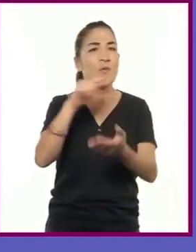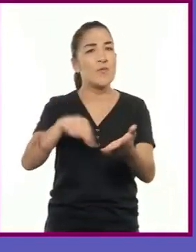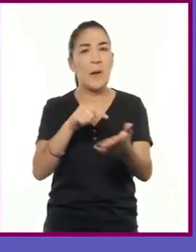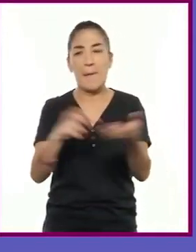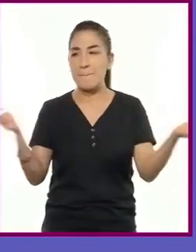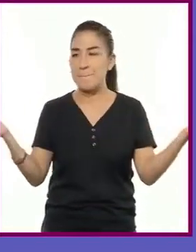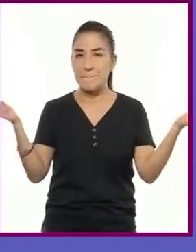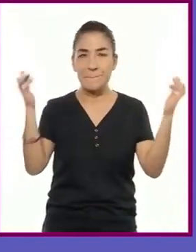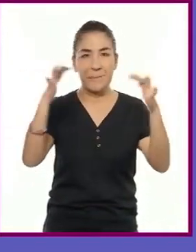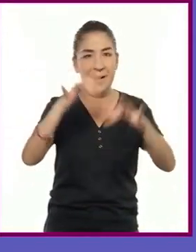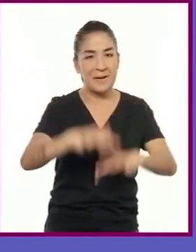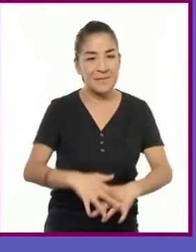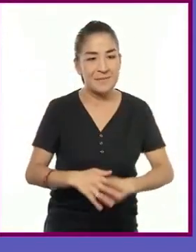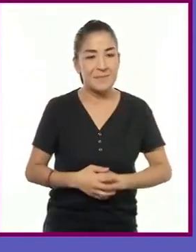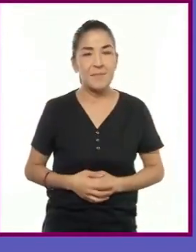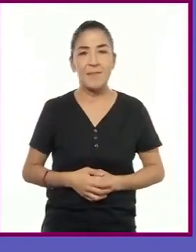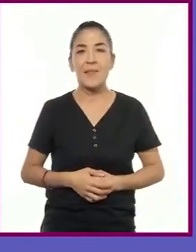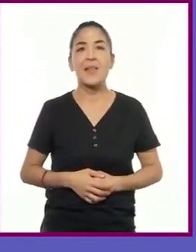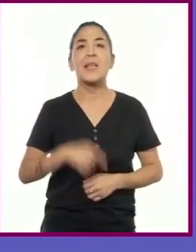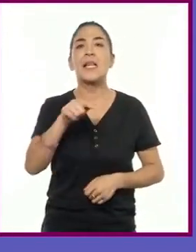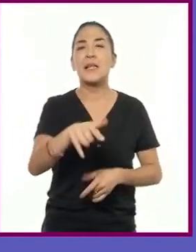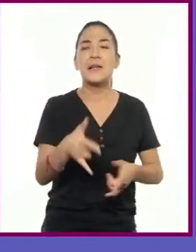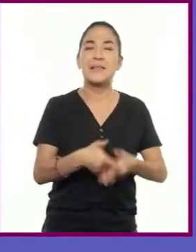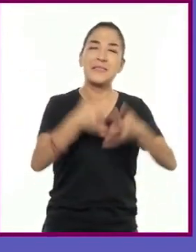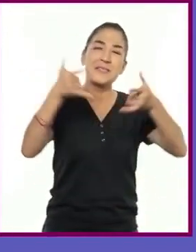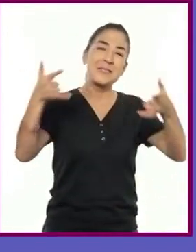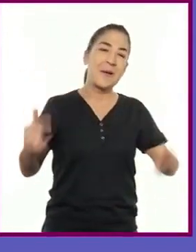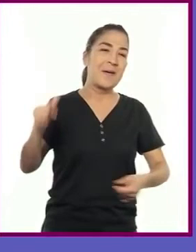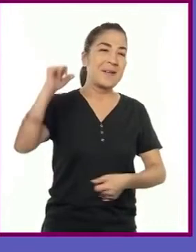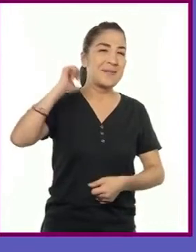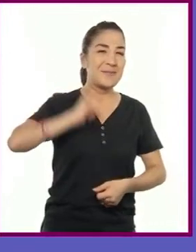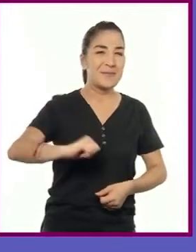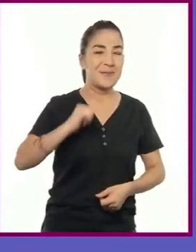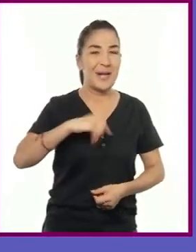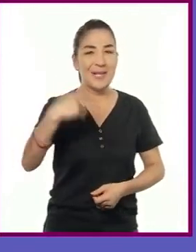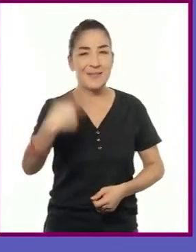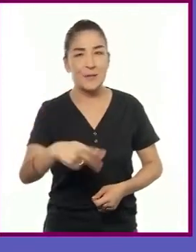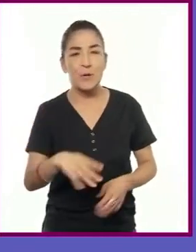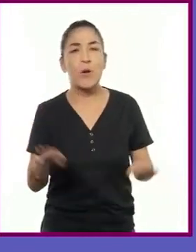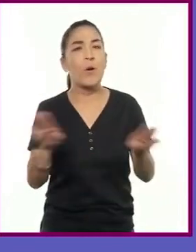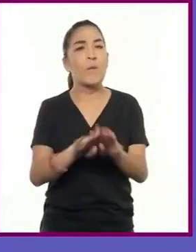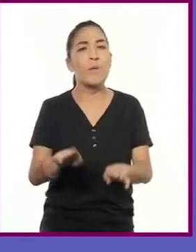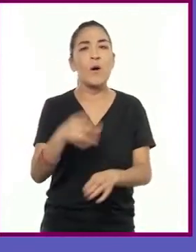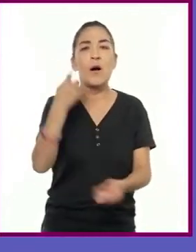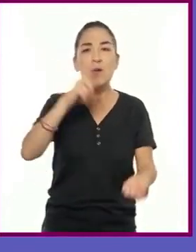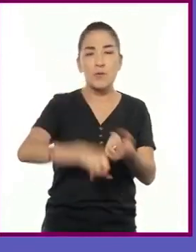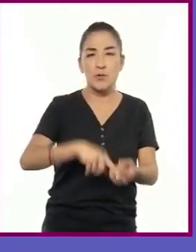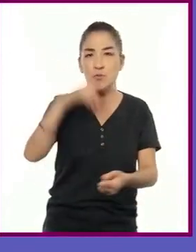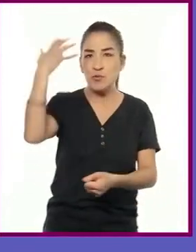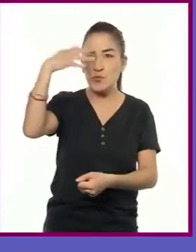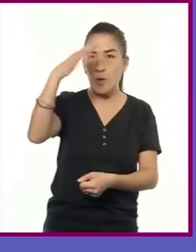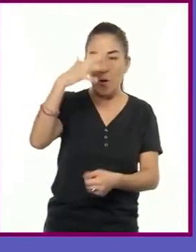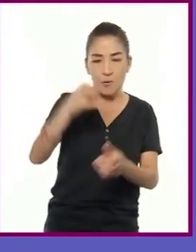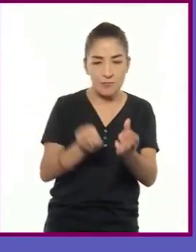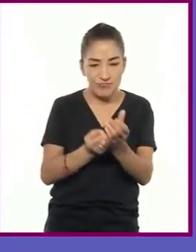y resucitaron del fondo de la leyenda. Salieron del huevo de oro del sol.